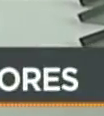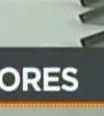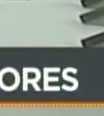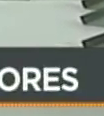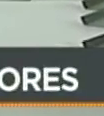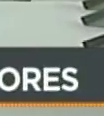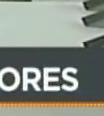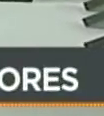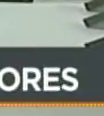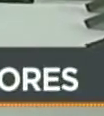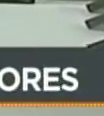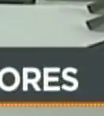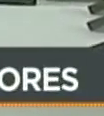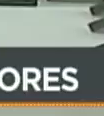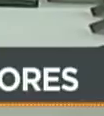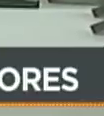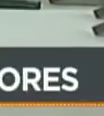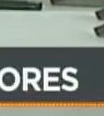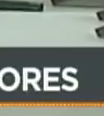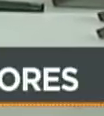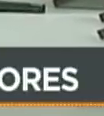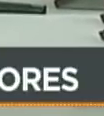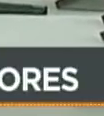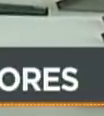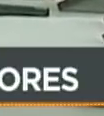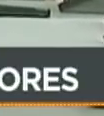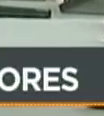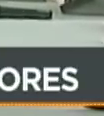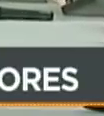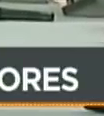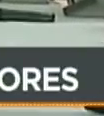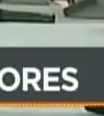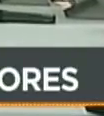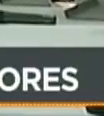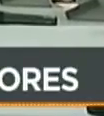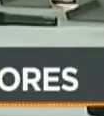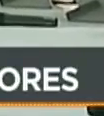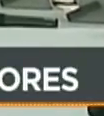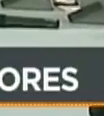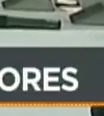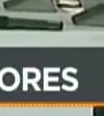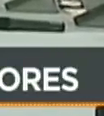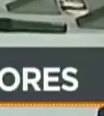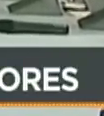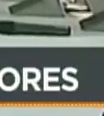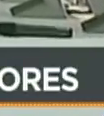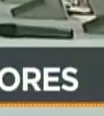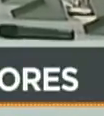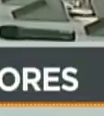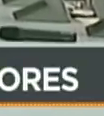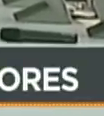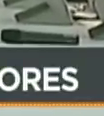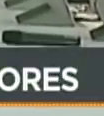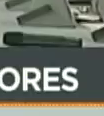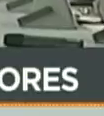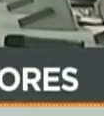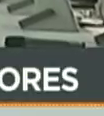desde el salón de la federación ezequiel zamora